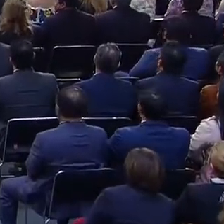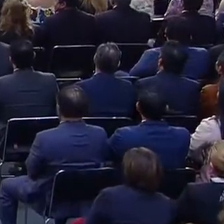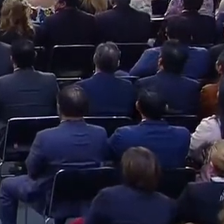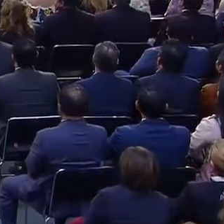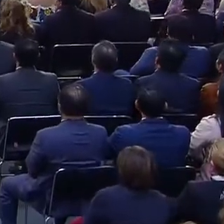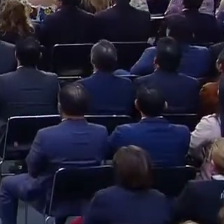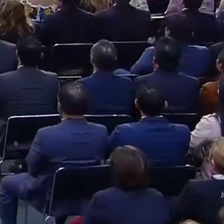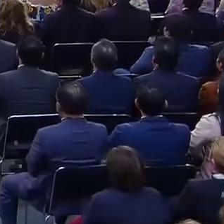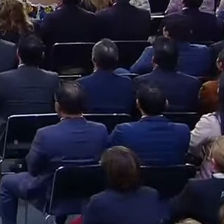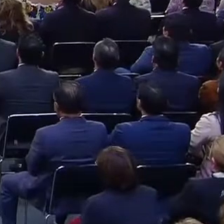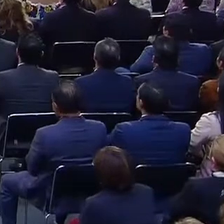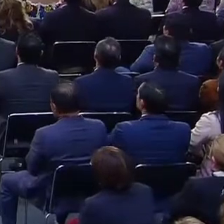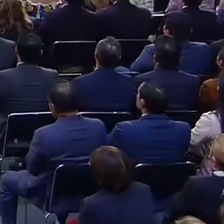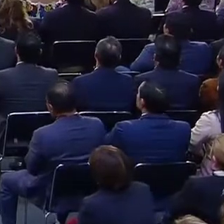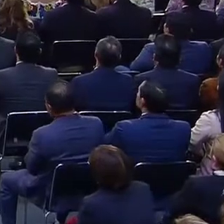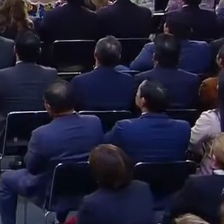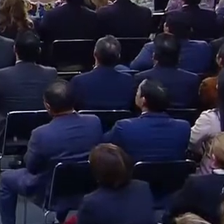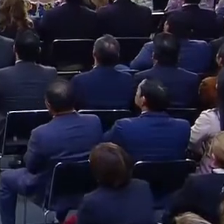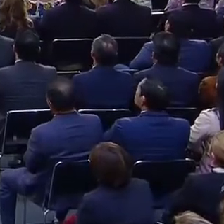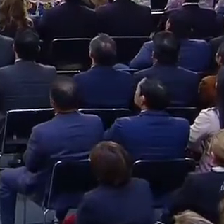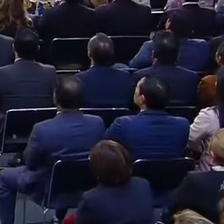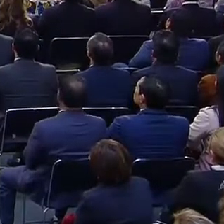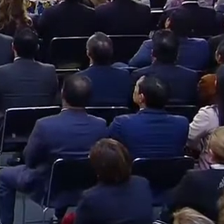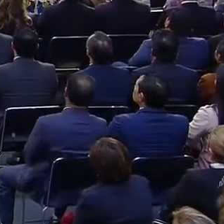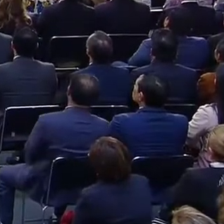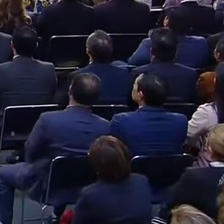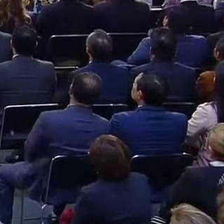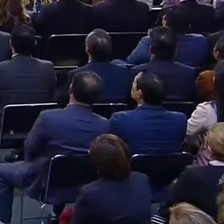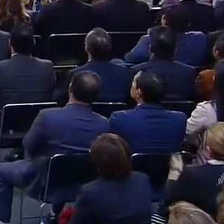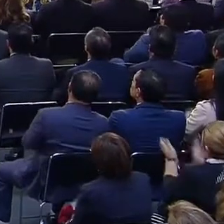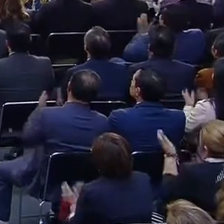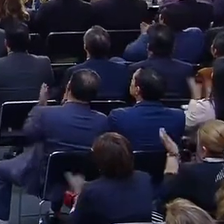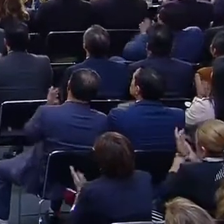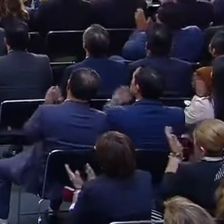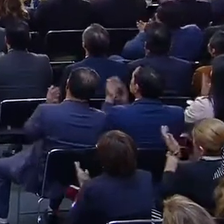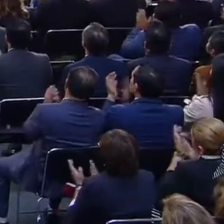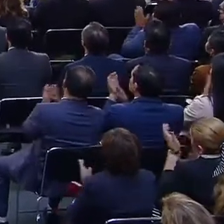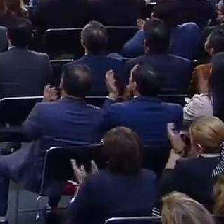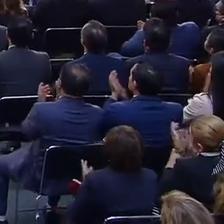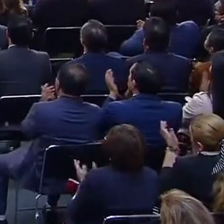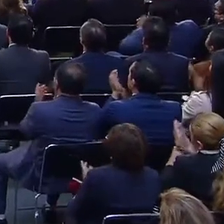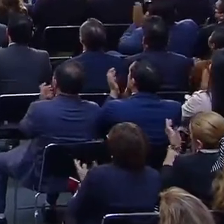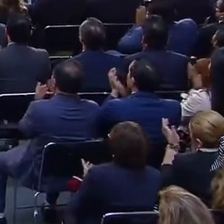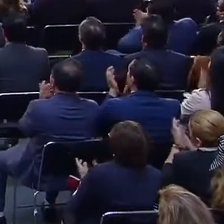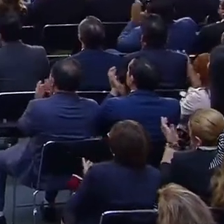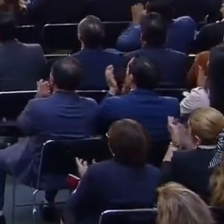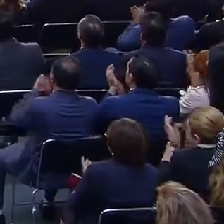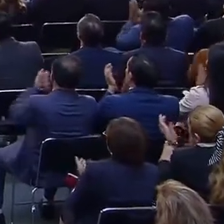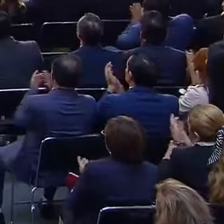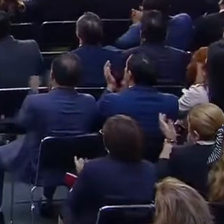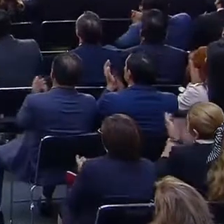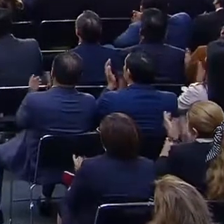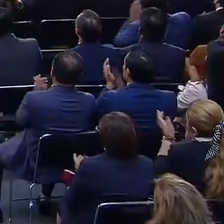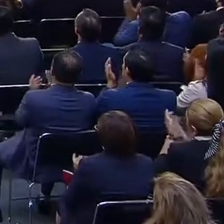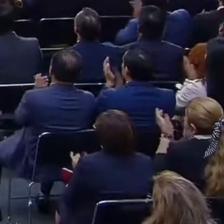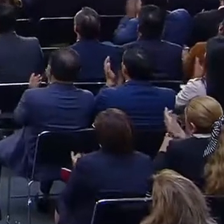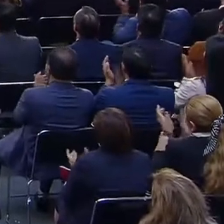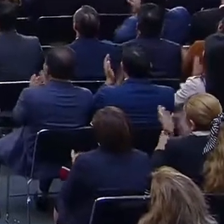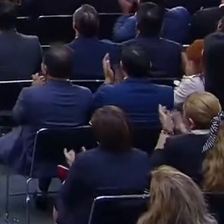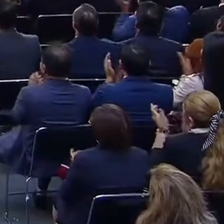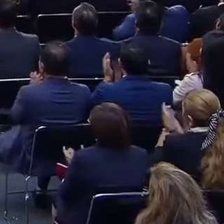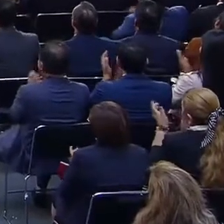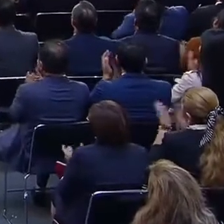Diputado Ignacio Mier Velasco, coordinador del Grupo Parlamentario de Morena de la 65 Legislatura de la Cámara de